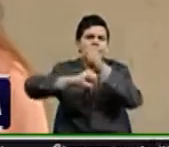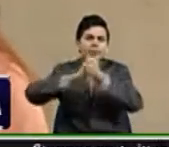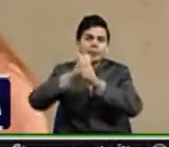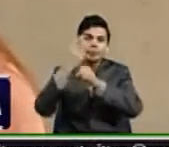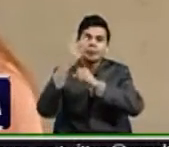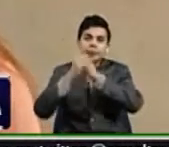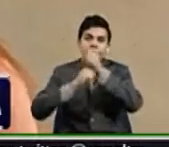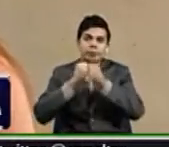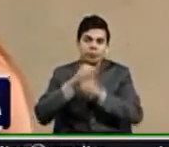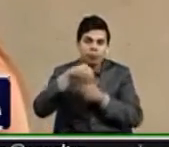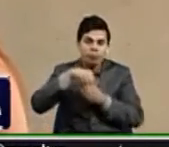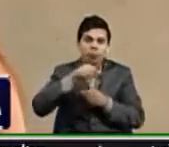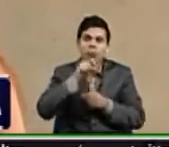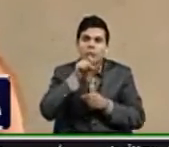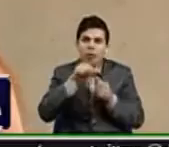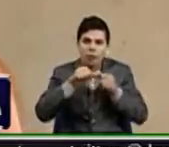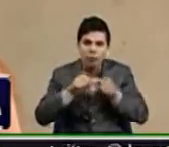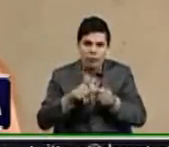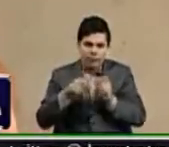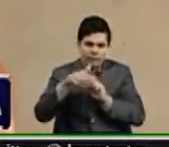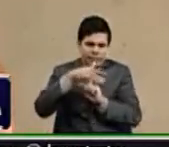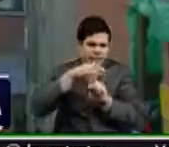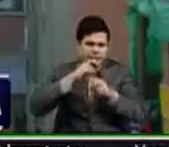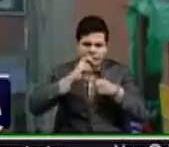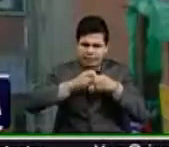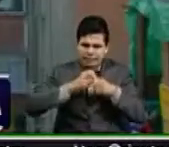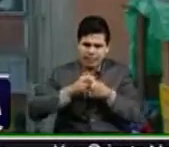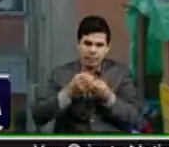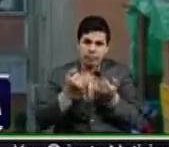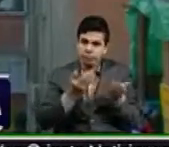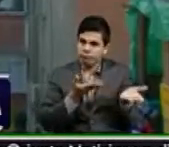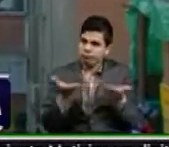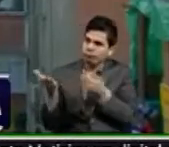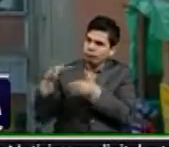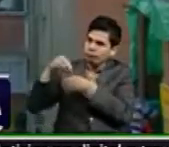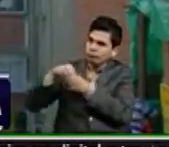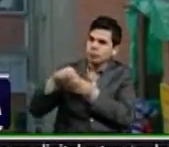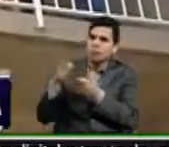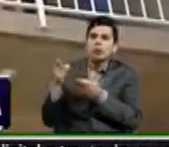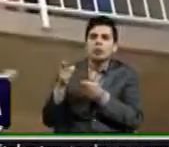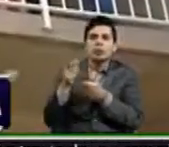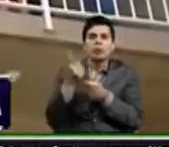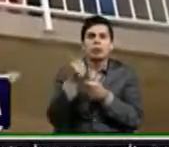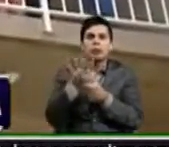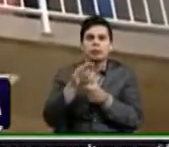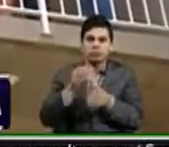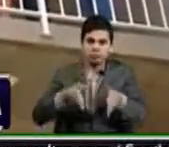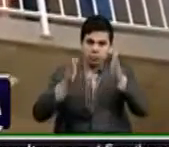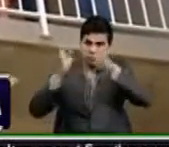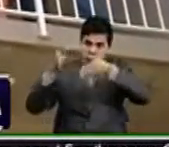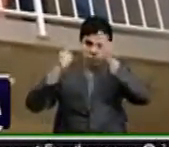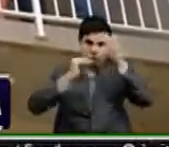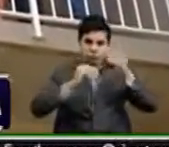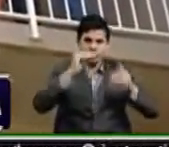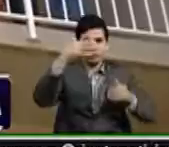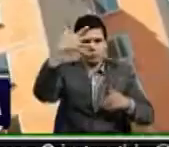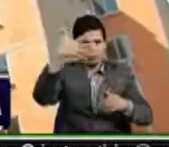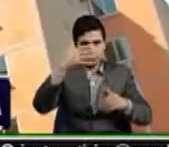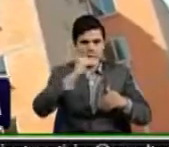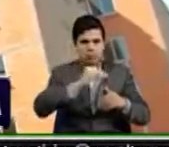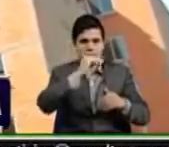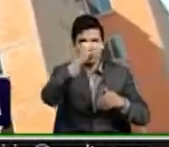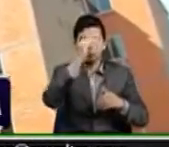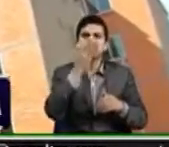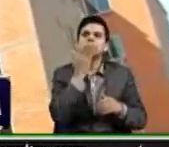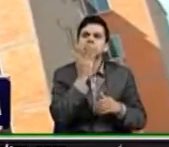viviendo en la ciudad de Bucaramanga y en circunstancias muy difíciles. Alto de Betania está conformado por 14 torres de 5 pisos de altura, en las